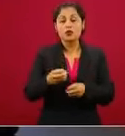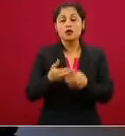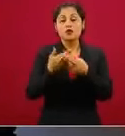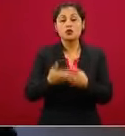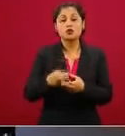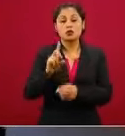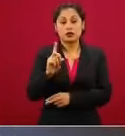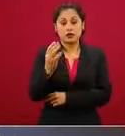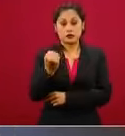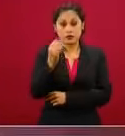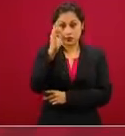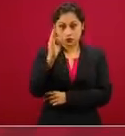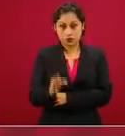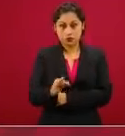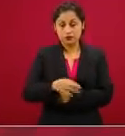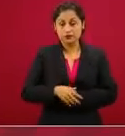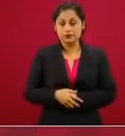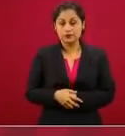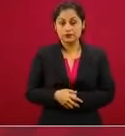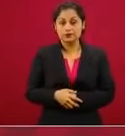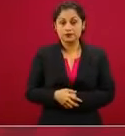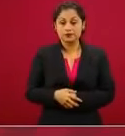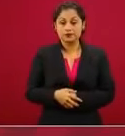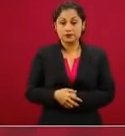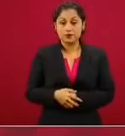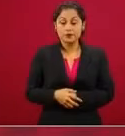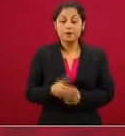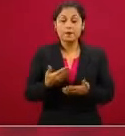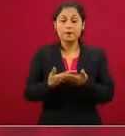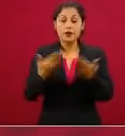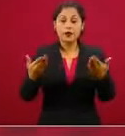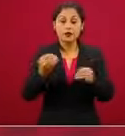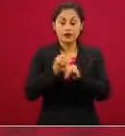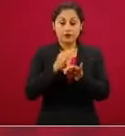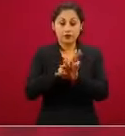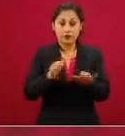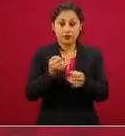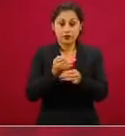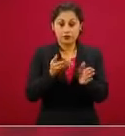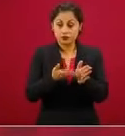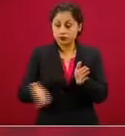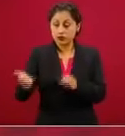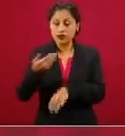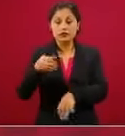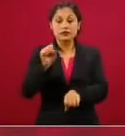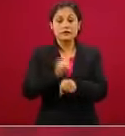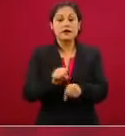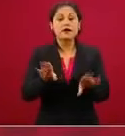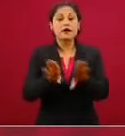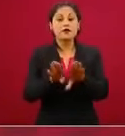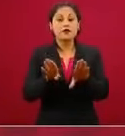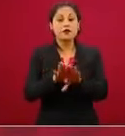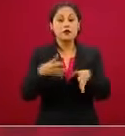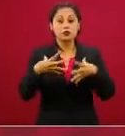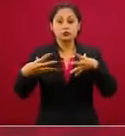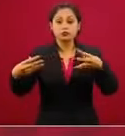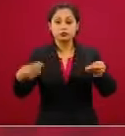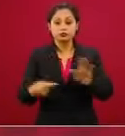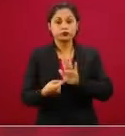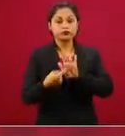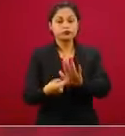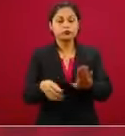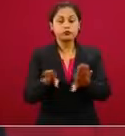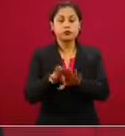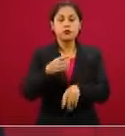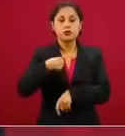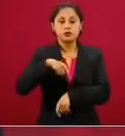de disponibilidad. Vámonos a la parte de la información semanal para caracterizar la epidemia. Esta la ponemos semanal porque cambia